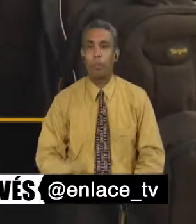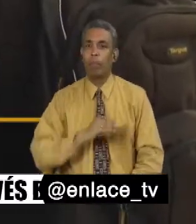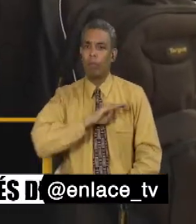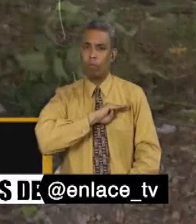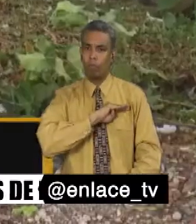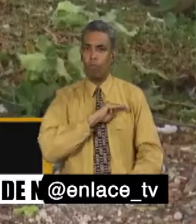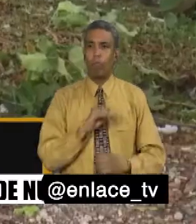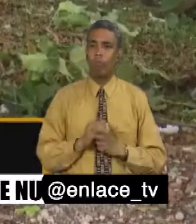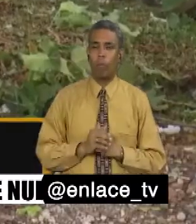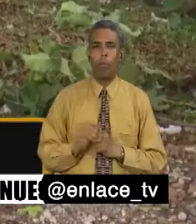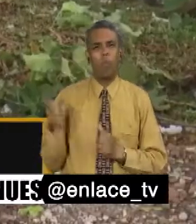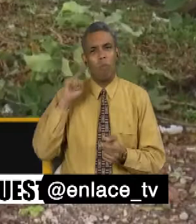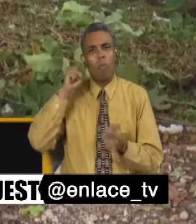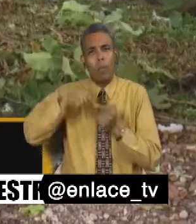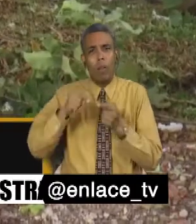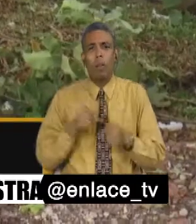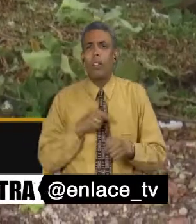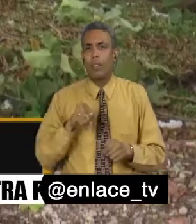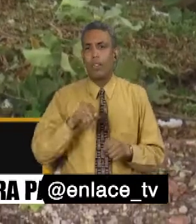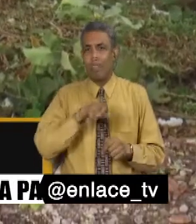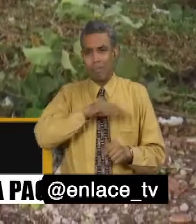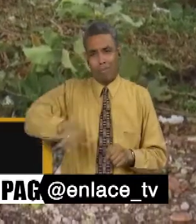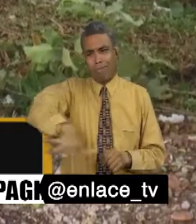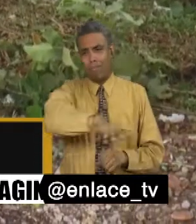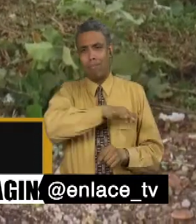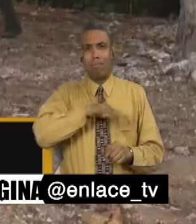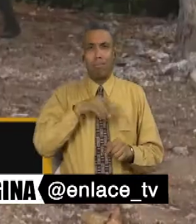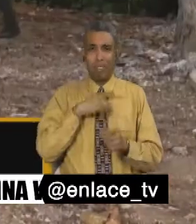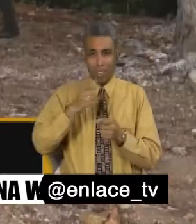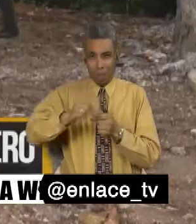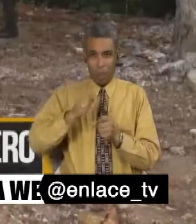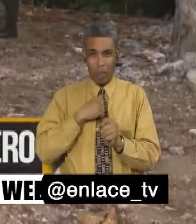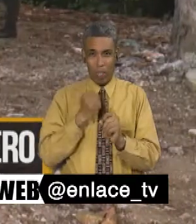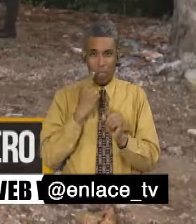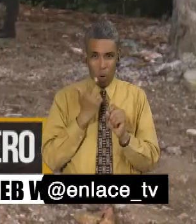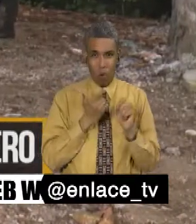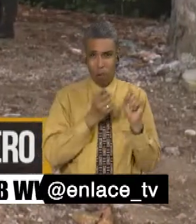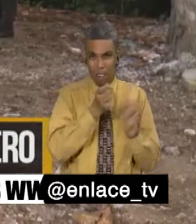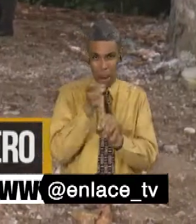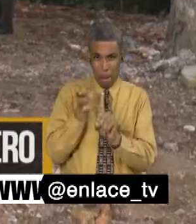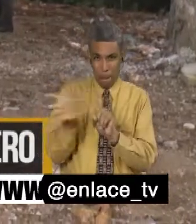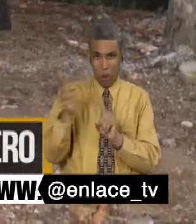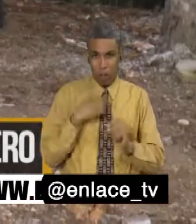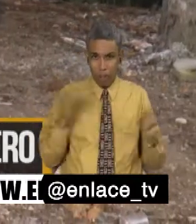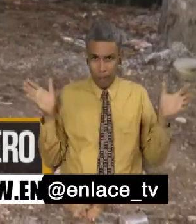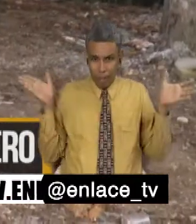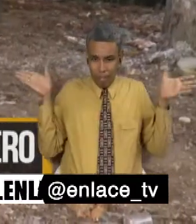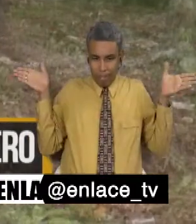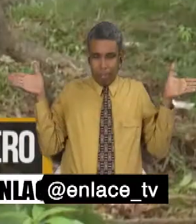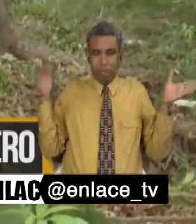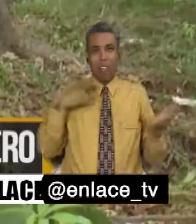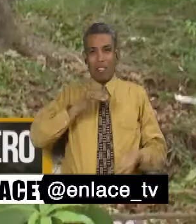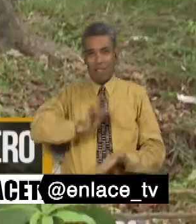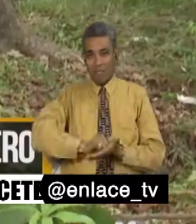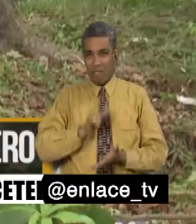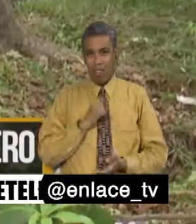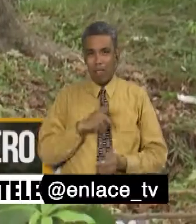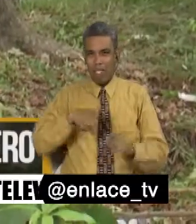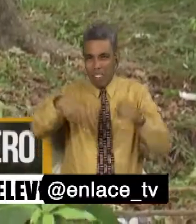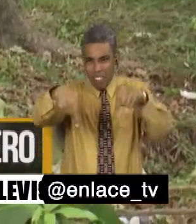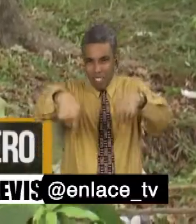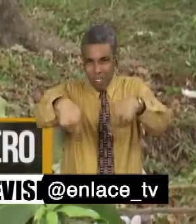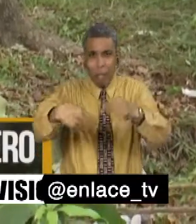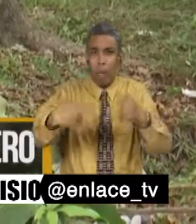adelantando trabajos para la recuperación del malecón del Cristo Petrolero. Por eso, con la ayuda de la Policía Nacional, se tomaron el lugar para desalojar a los habitantes de